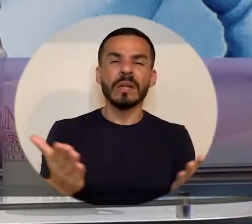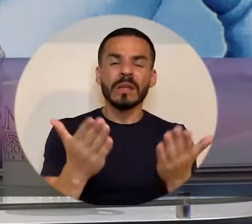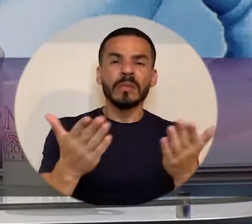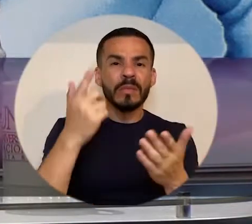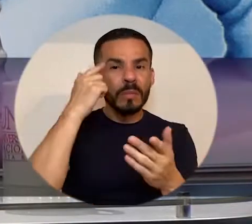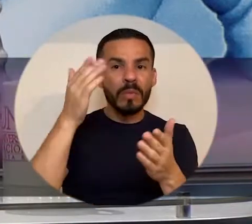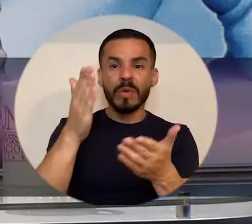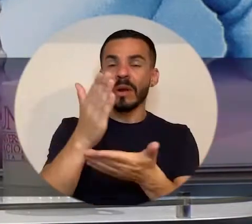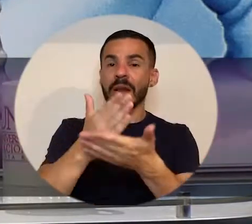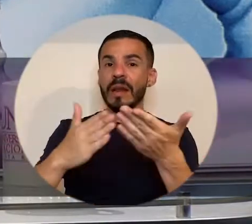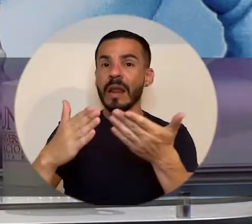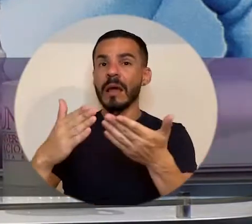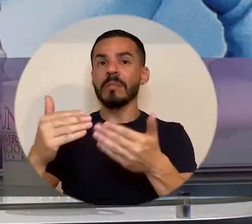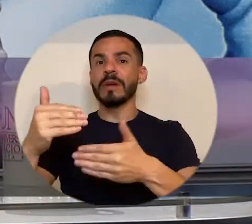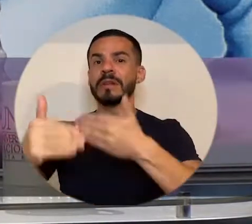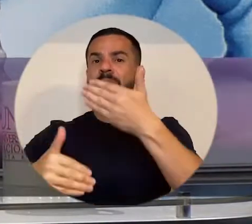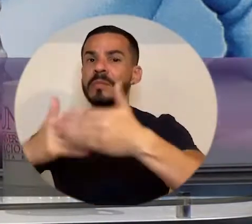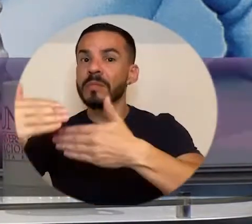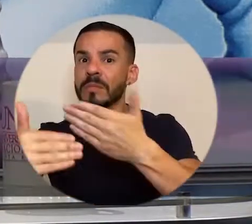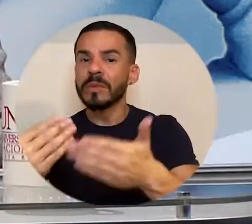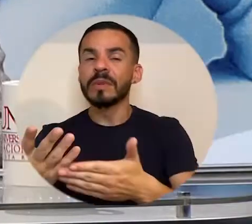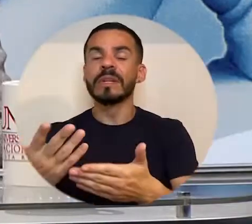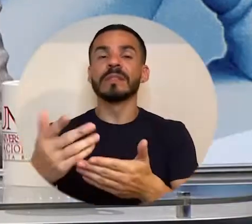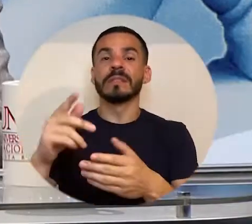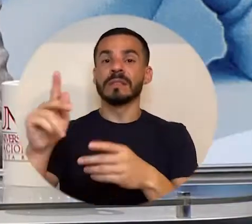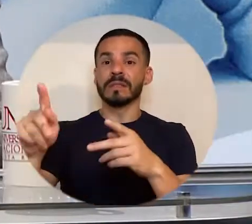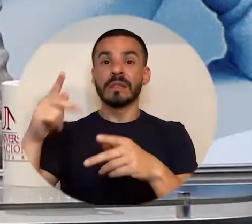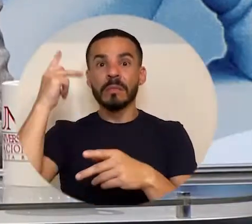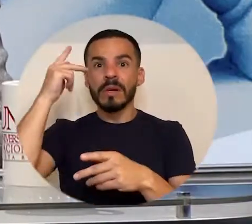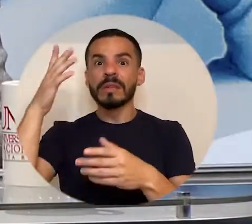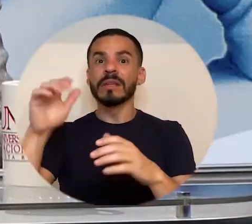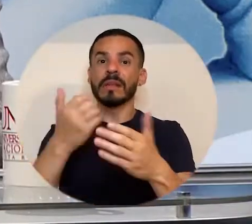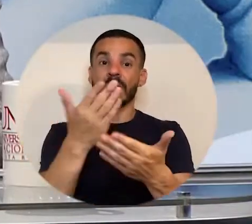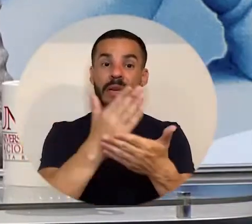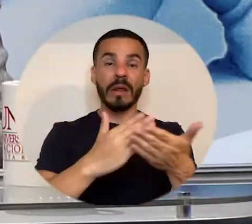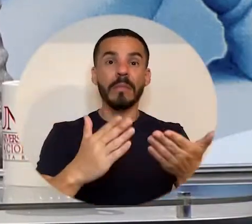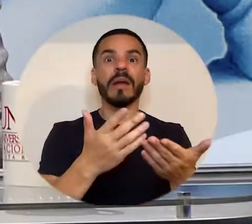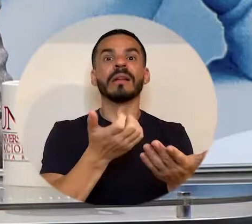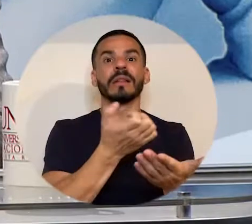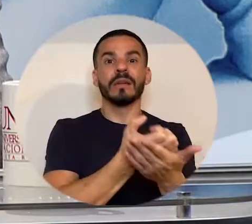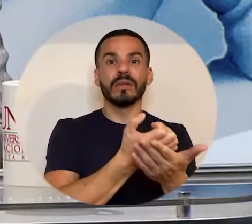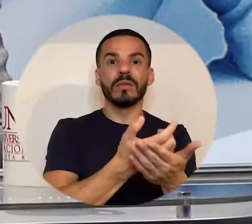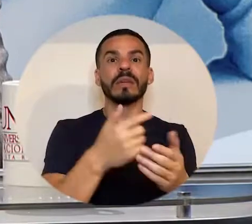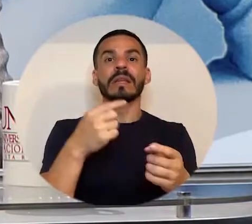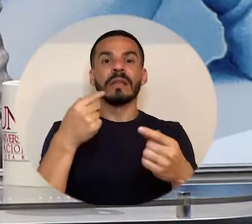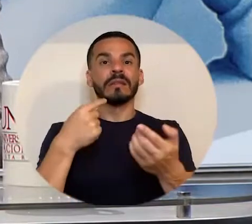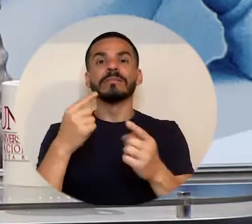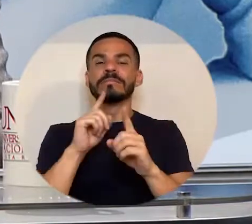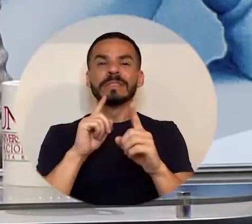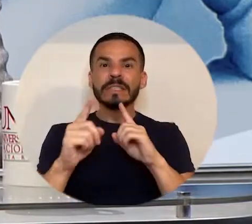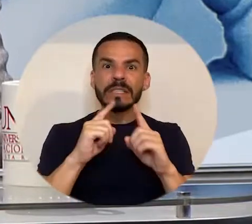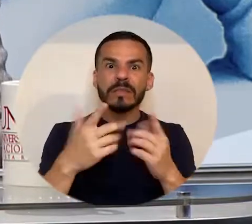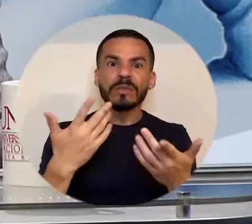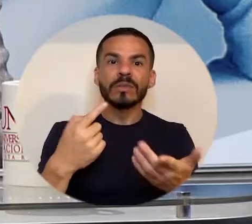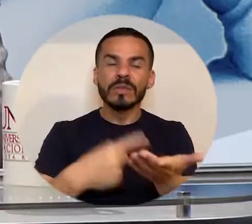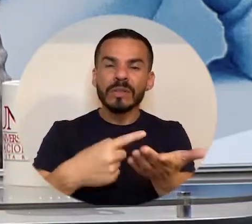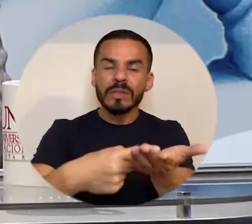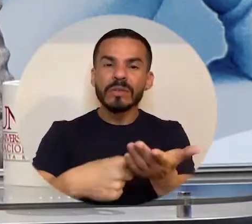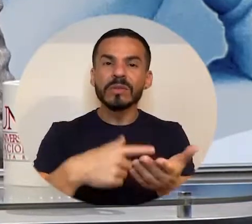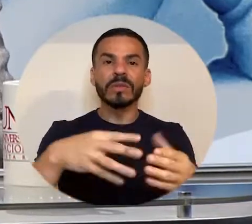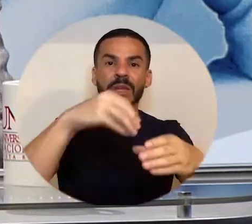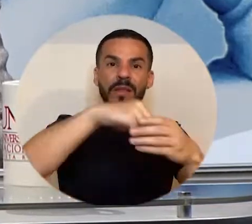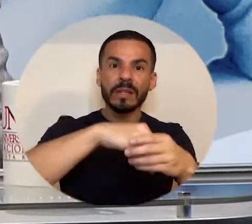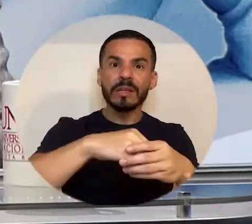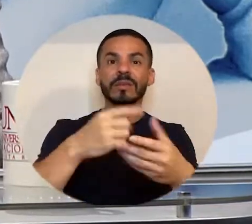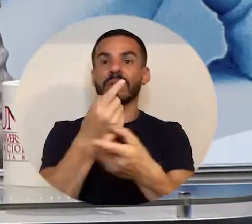ala progresista de su partido en materia económica, que es incluso debatido dentro del mismo partido demócrata y por